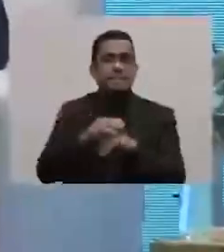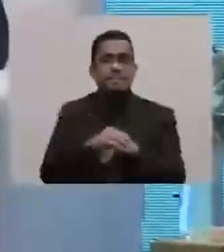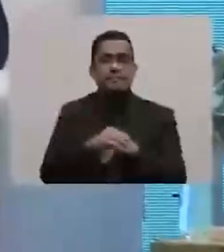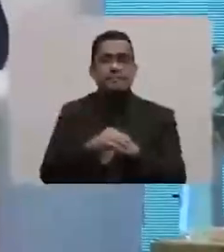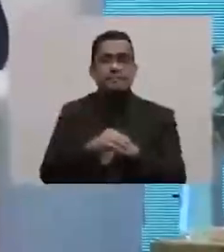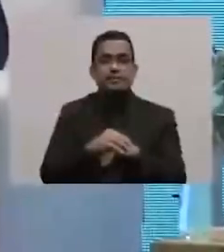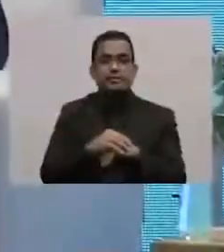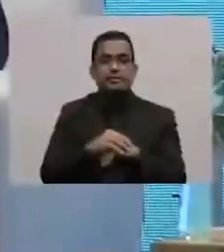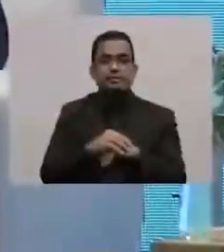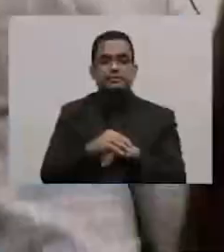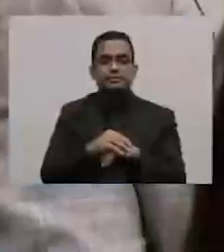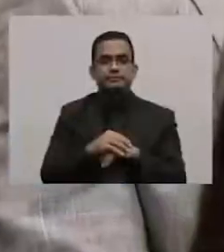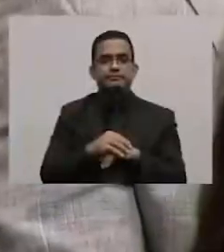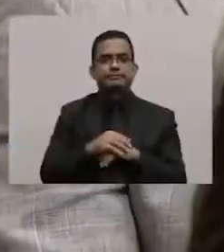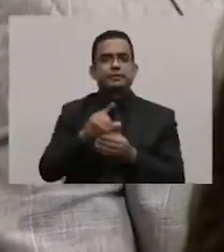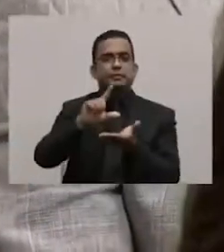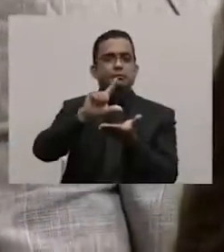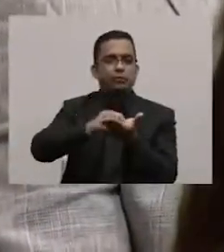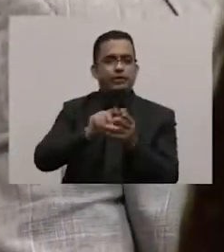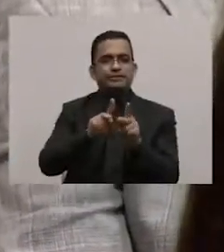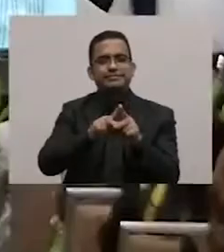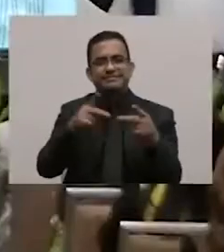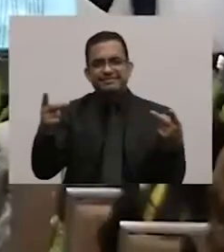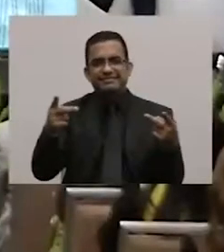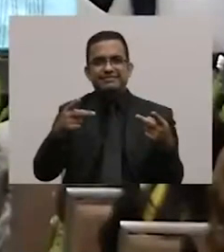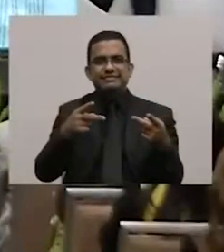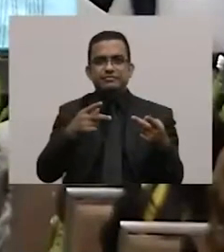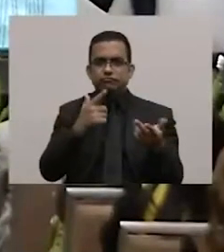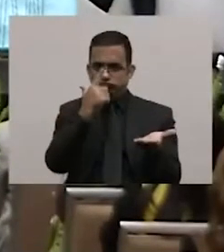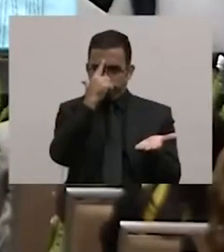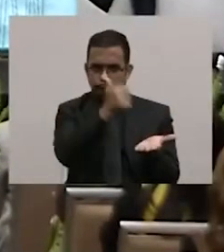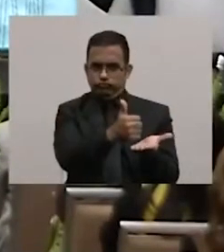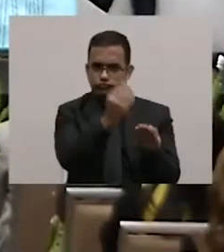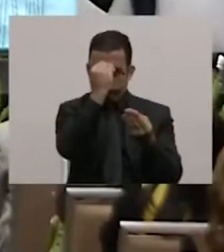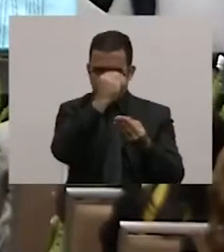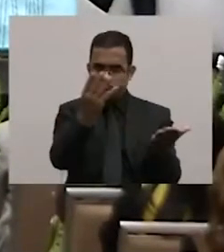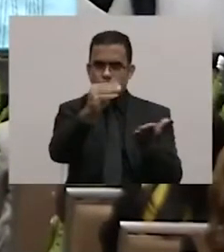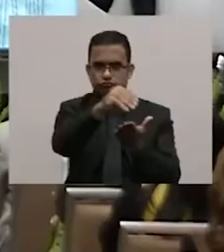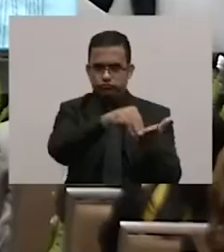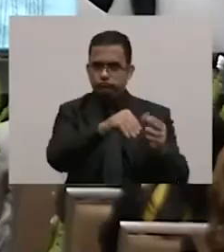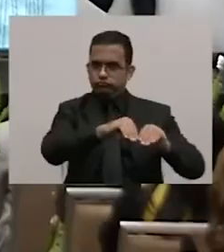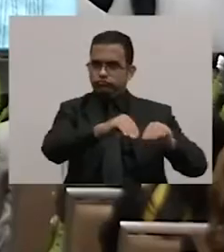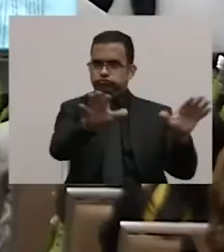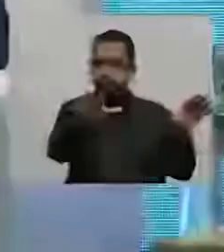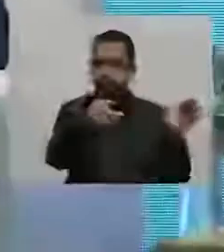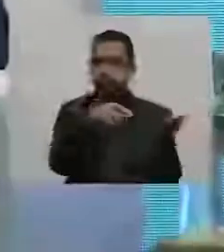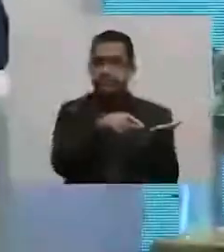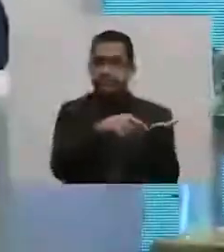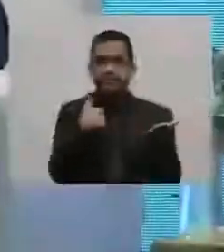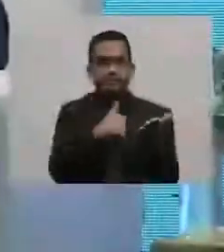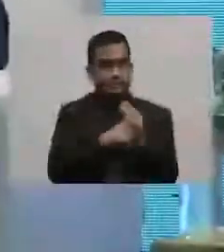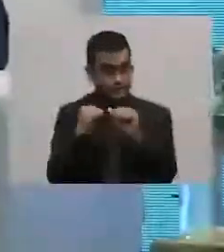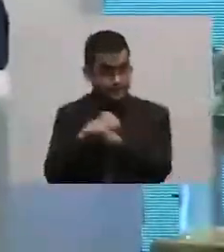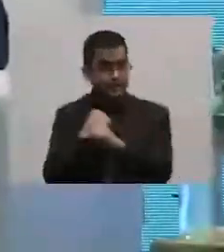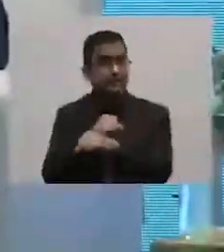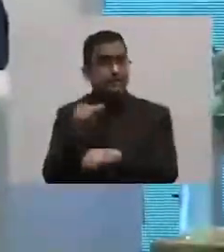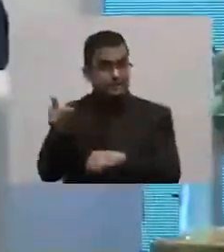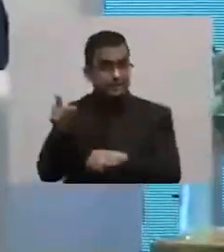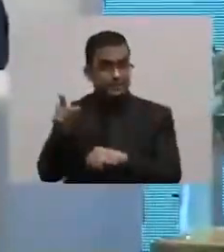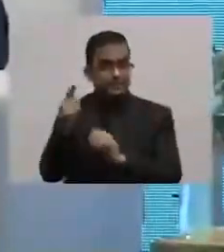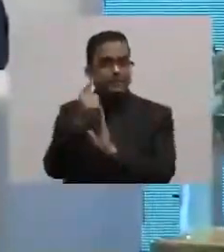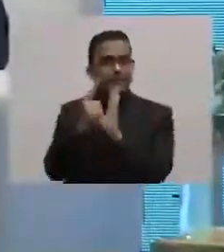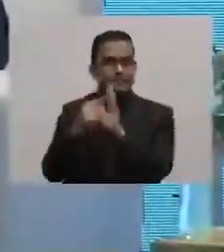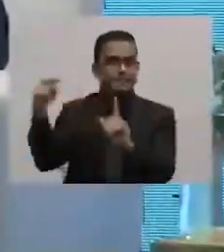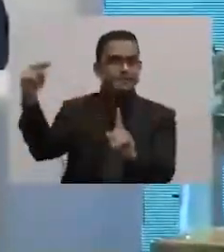libertad de prensa, ocurre un proceso interesante aquí, a veces inexplicable incluso en el mundo